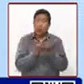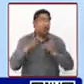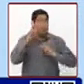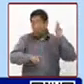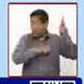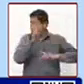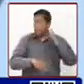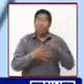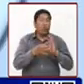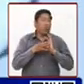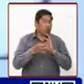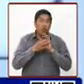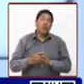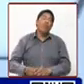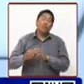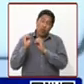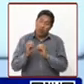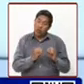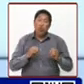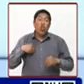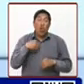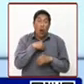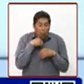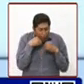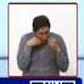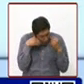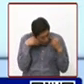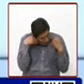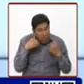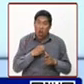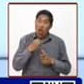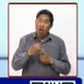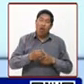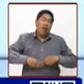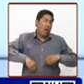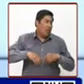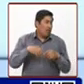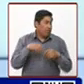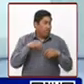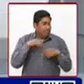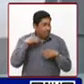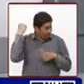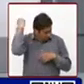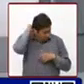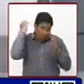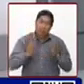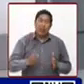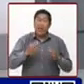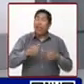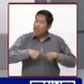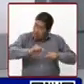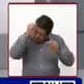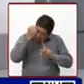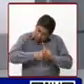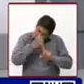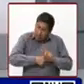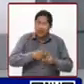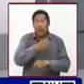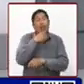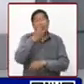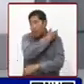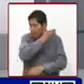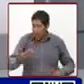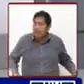y organizado no somos cobardes ni traidores Seguiremos en la lucha dice el tweet de el presidente